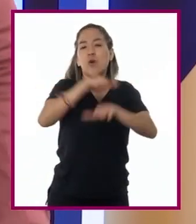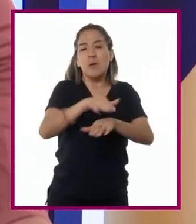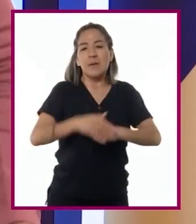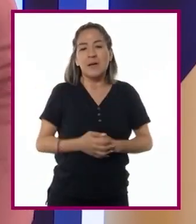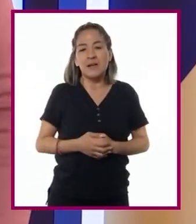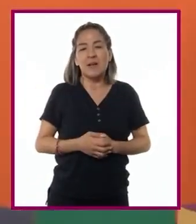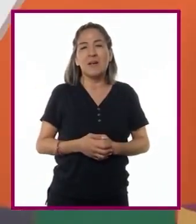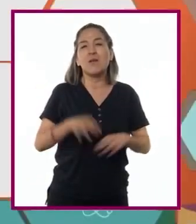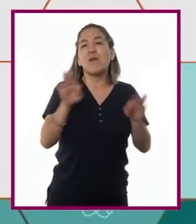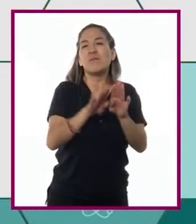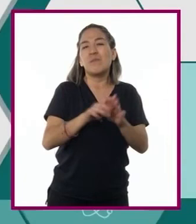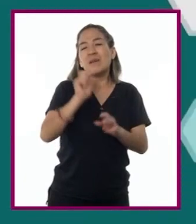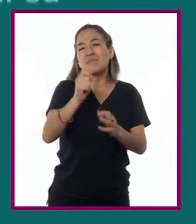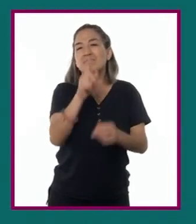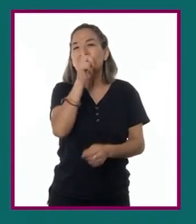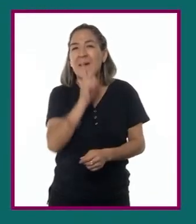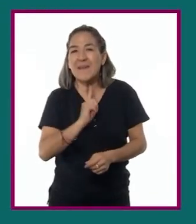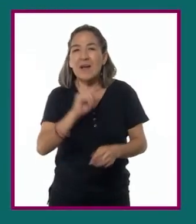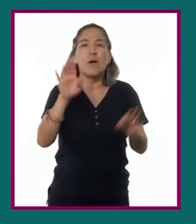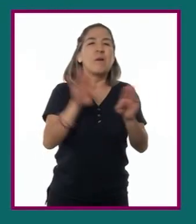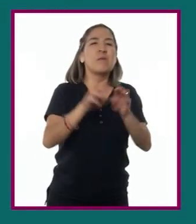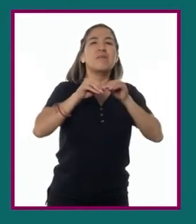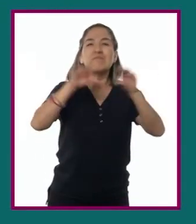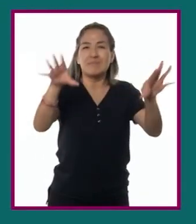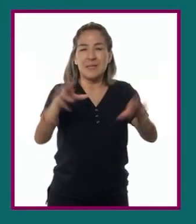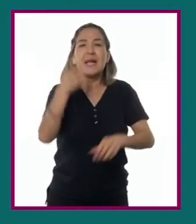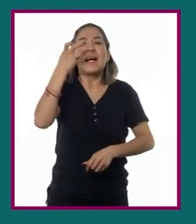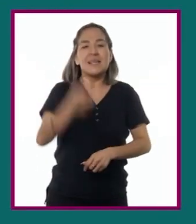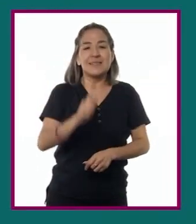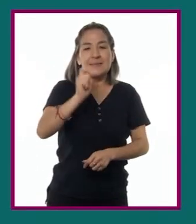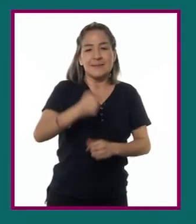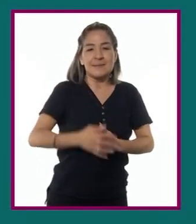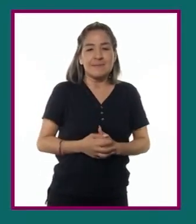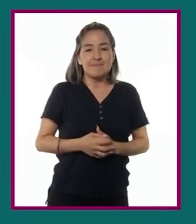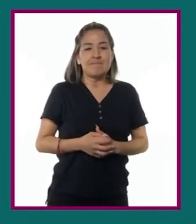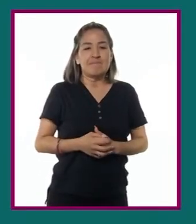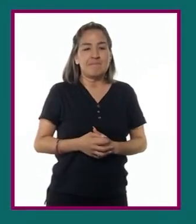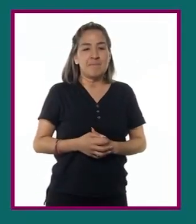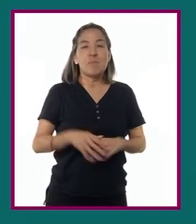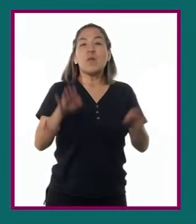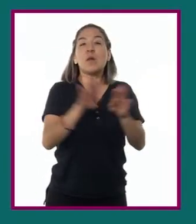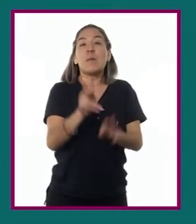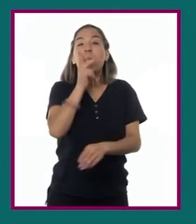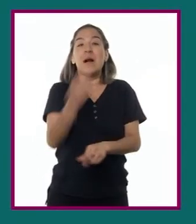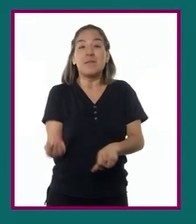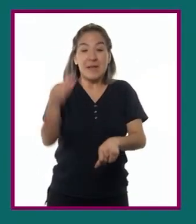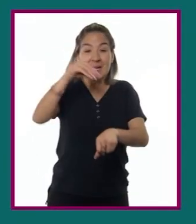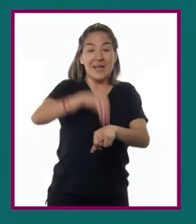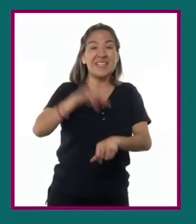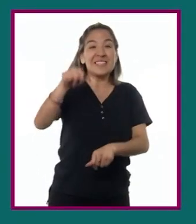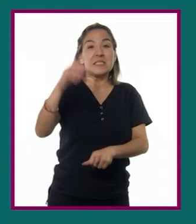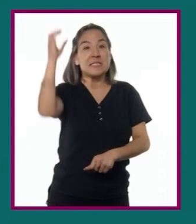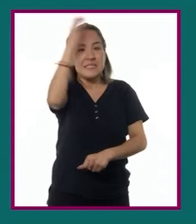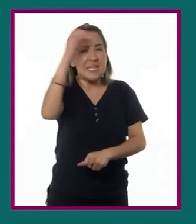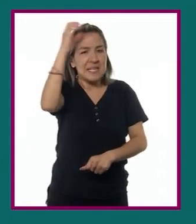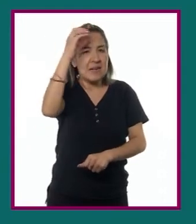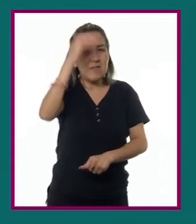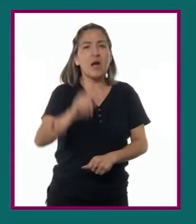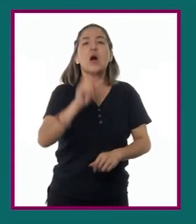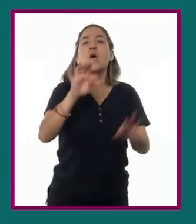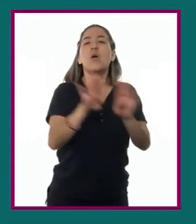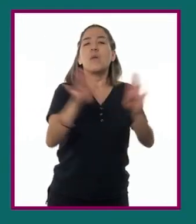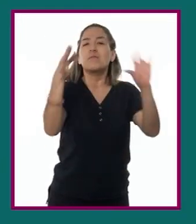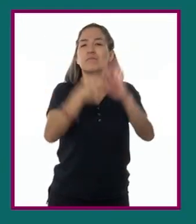y ocultismo. Una característica es que retoman la terminología científica. Una pseudociencia